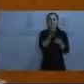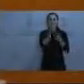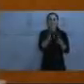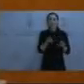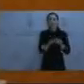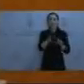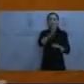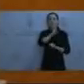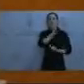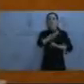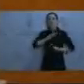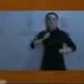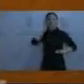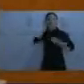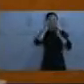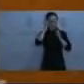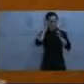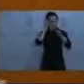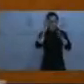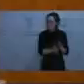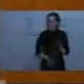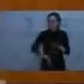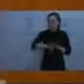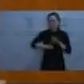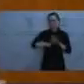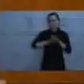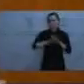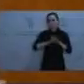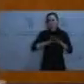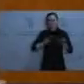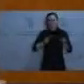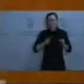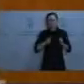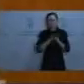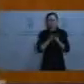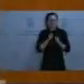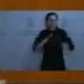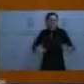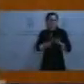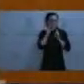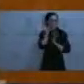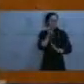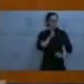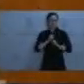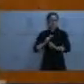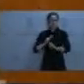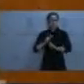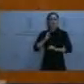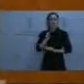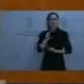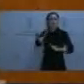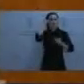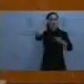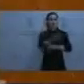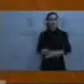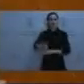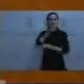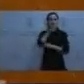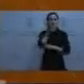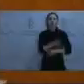sacrificando animales, se siguen sacrificando animales indiscriminadamente y el daño, desde luego, a los ganaderos a veces es